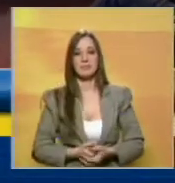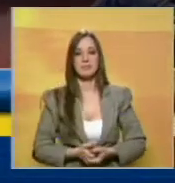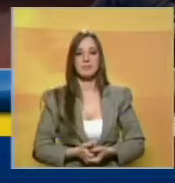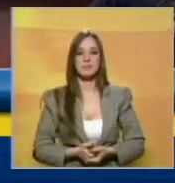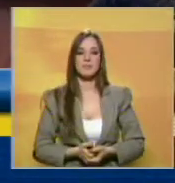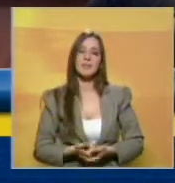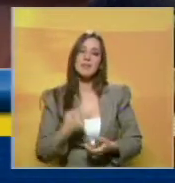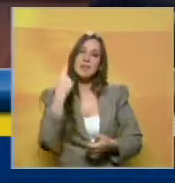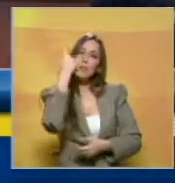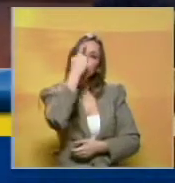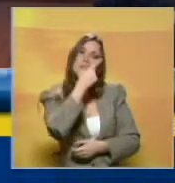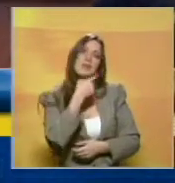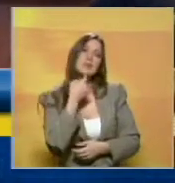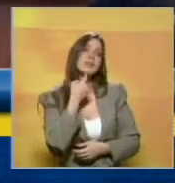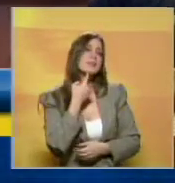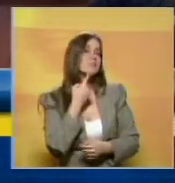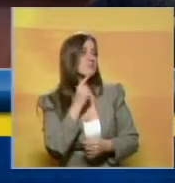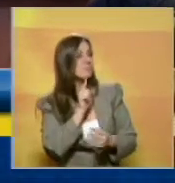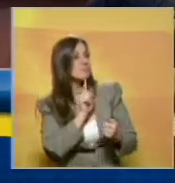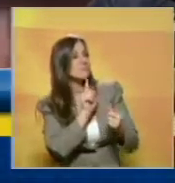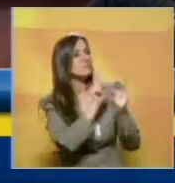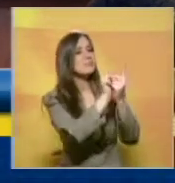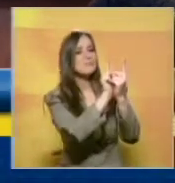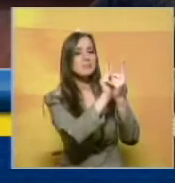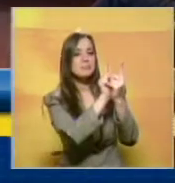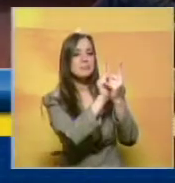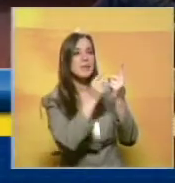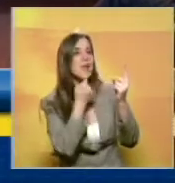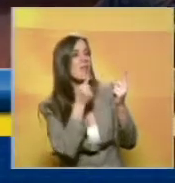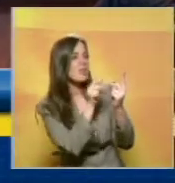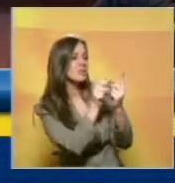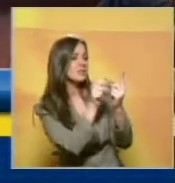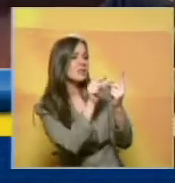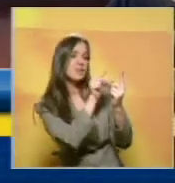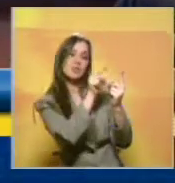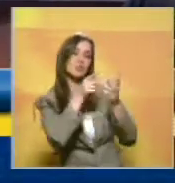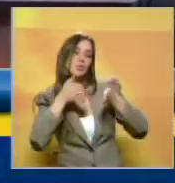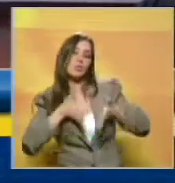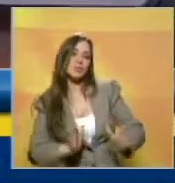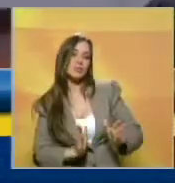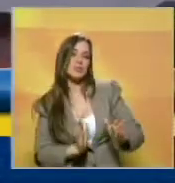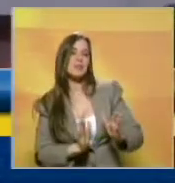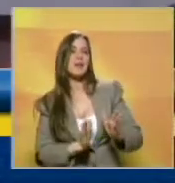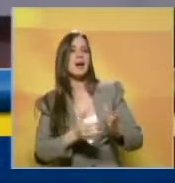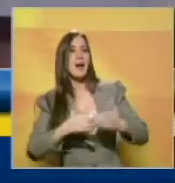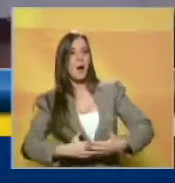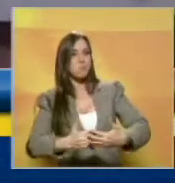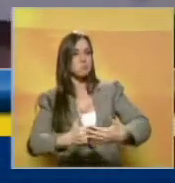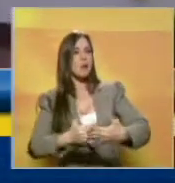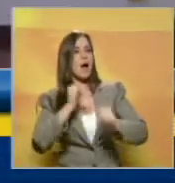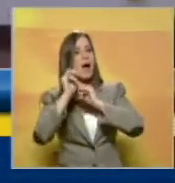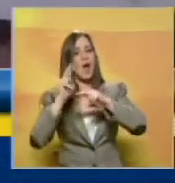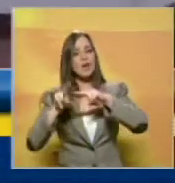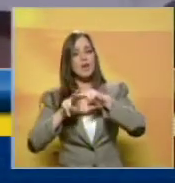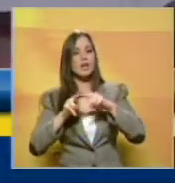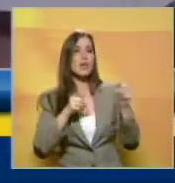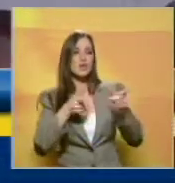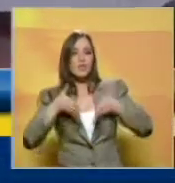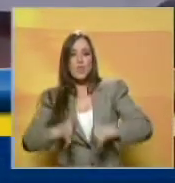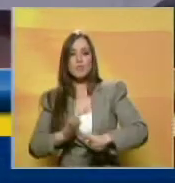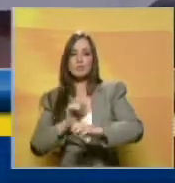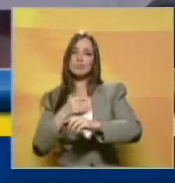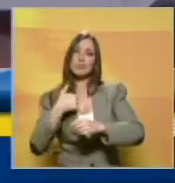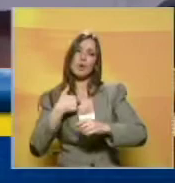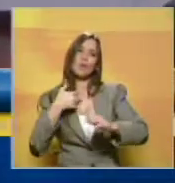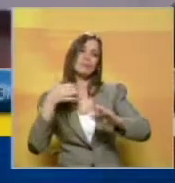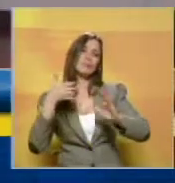¿Con qué cara te le presentas y le dices, tú no pariste una niña? Tú diste a luz un